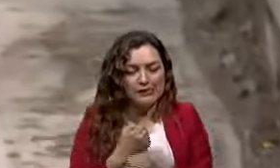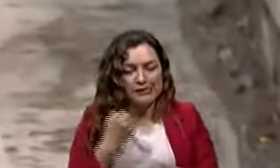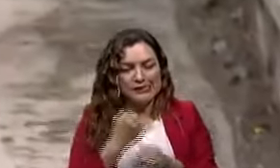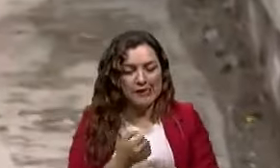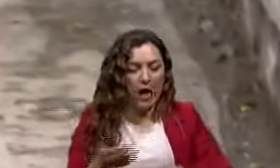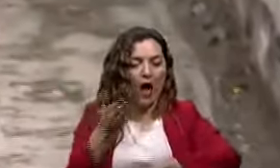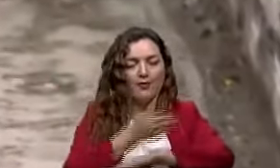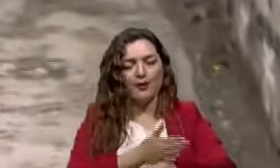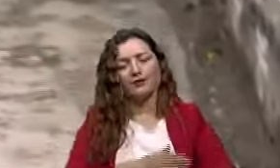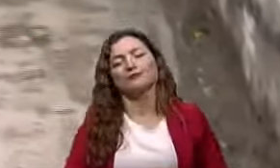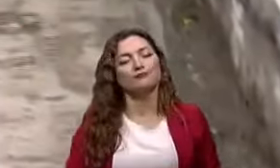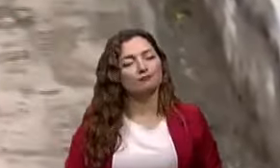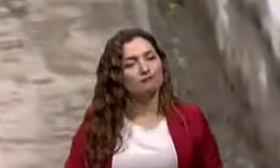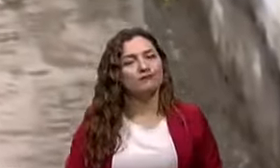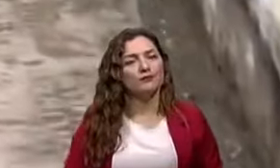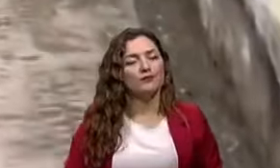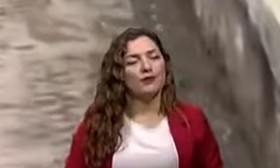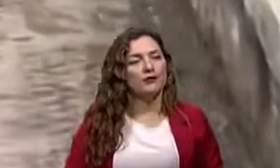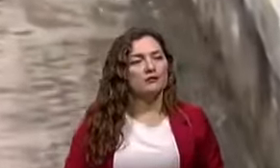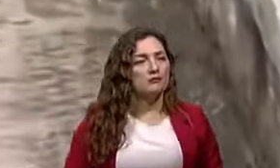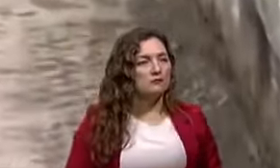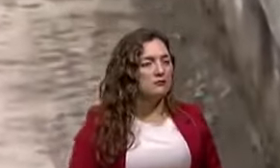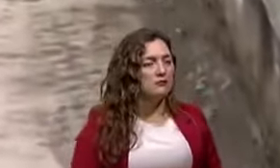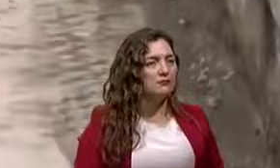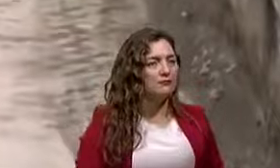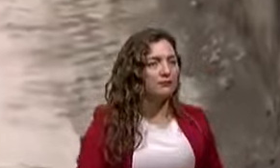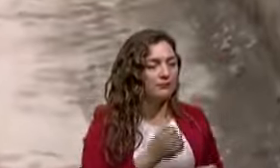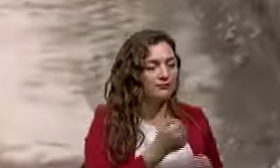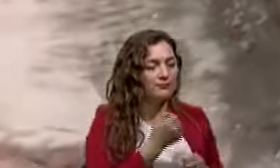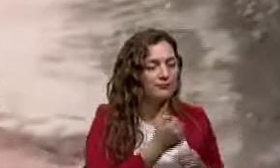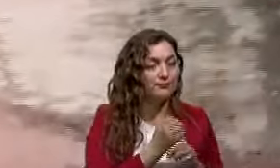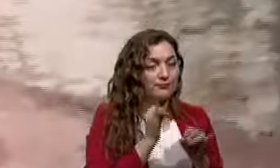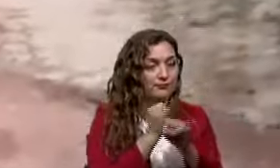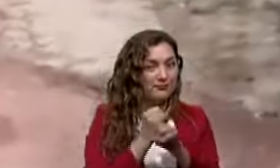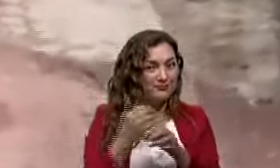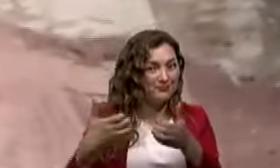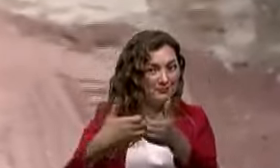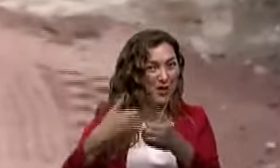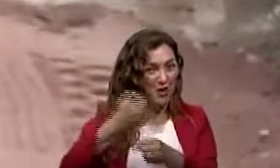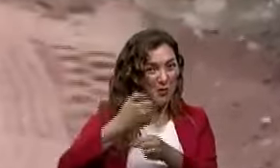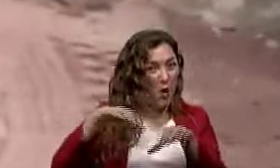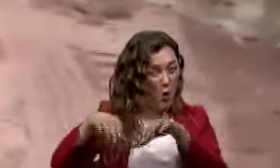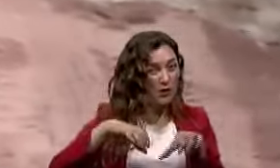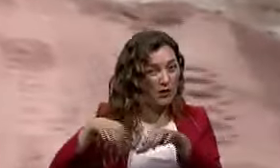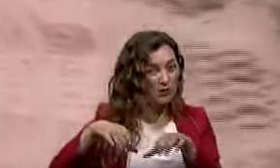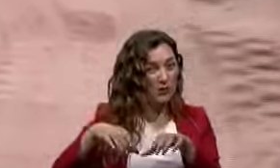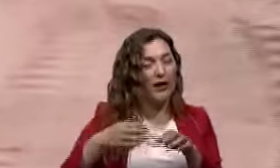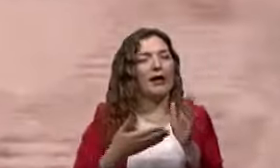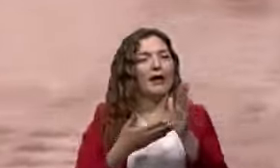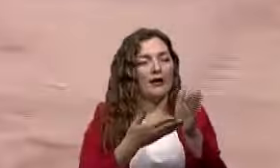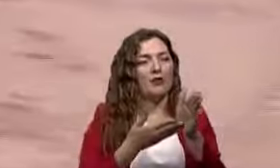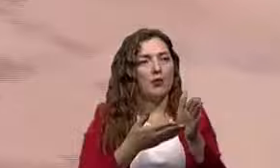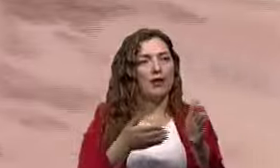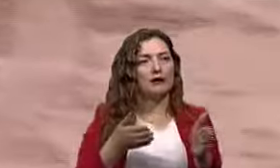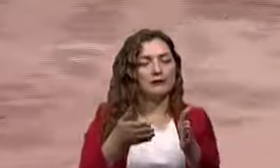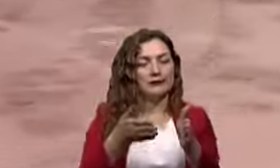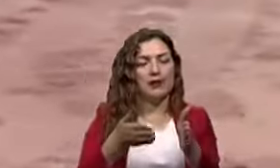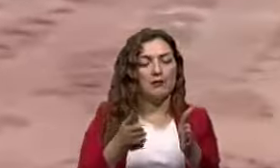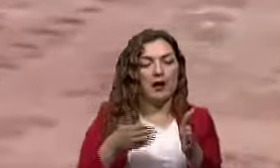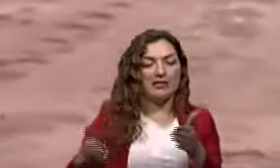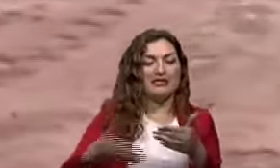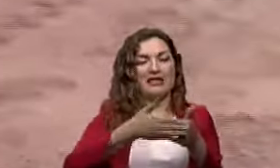antes de lo que hemos tenido programado realmente. Están trabajando de manera también interinstitucional para que el tráfico fluya en esta parte de Quito.